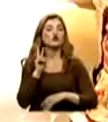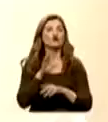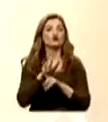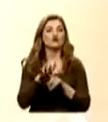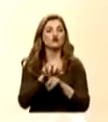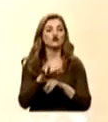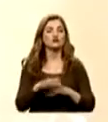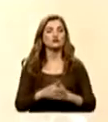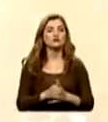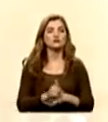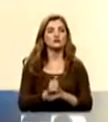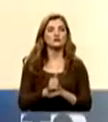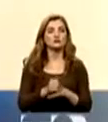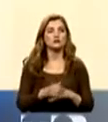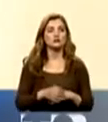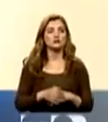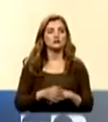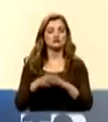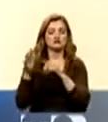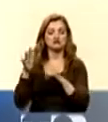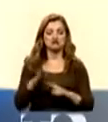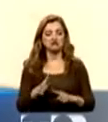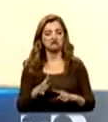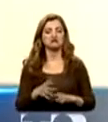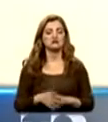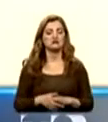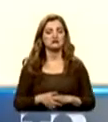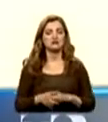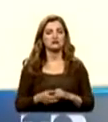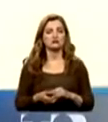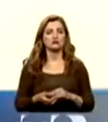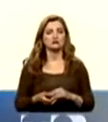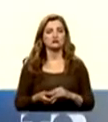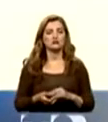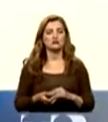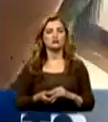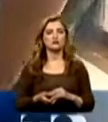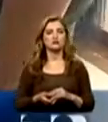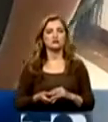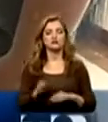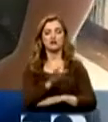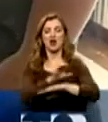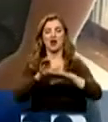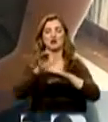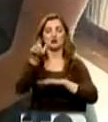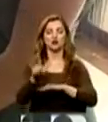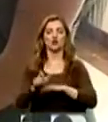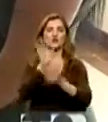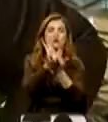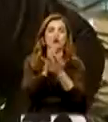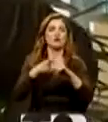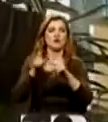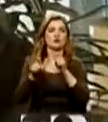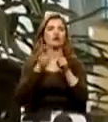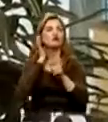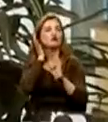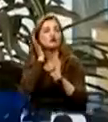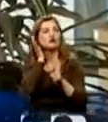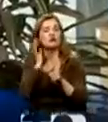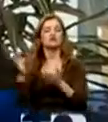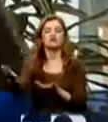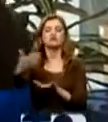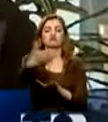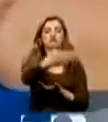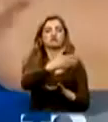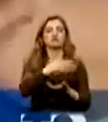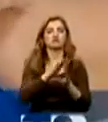abusos. La forma como te discriminan por el hecho de ser una persona de campo. Los testimonios de estas y otras mujeres se recogen en